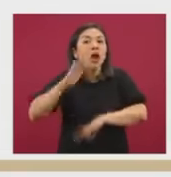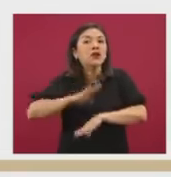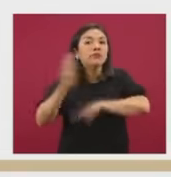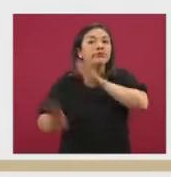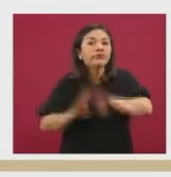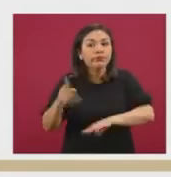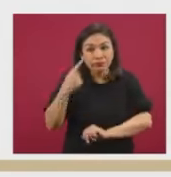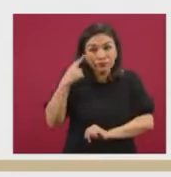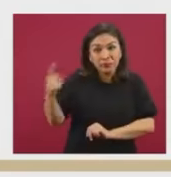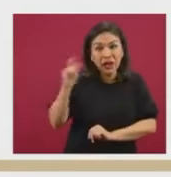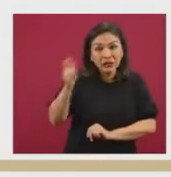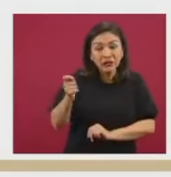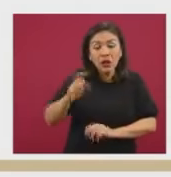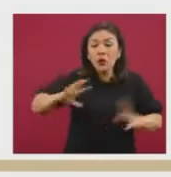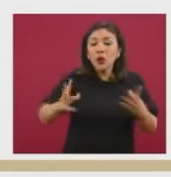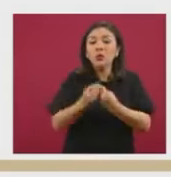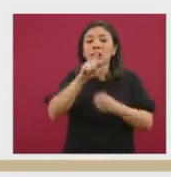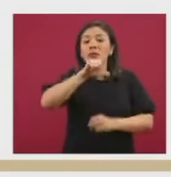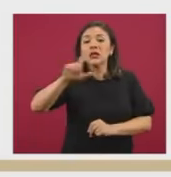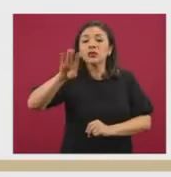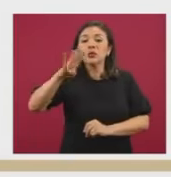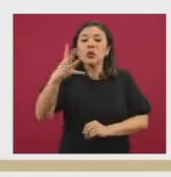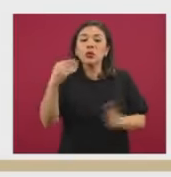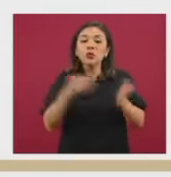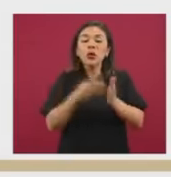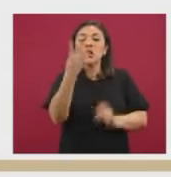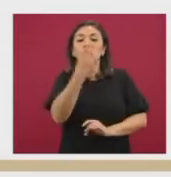a nivel nacional son un total de